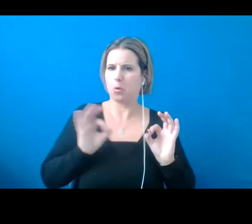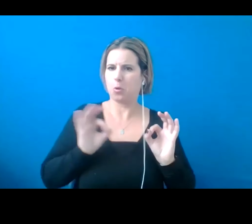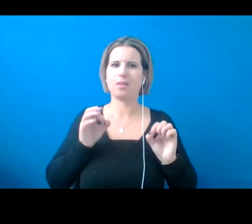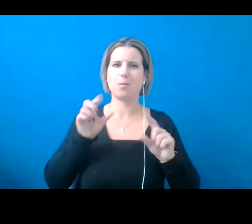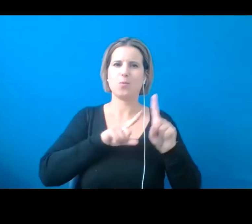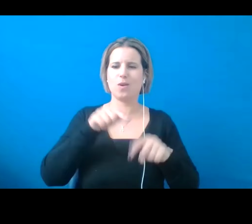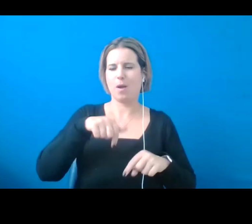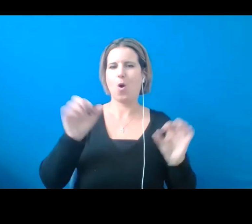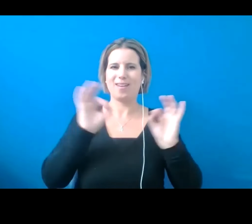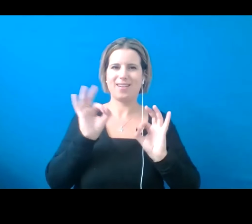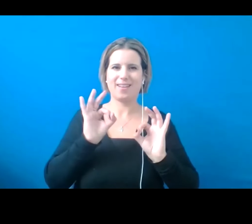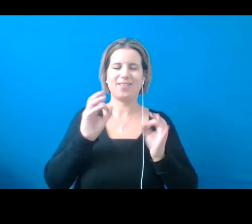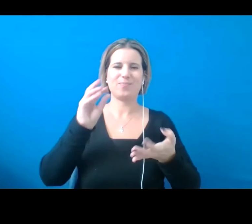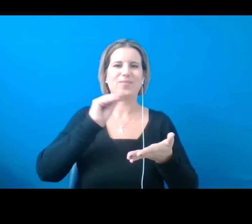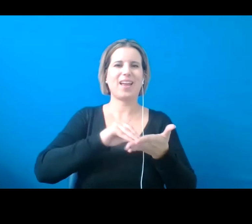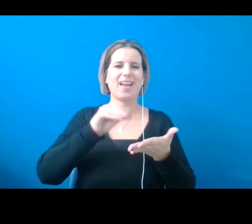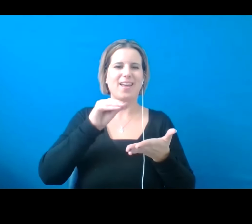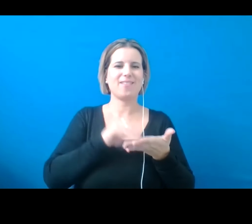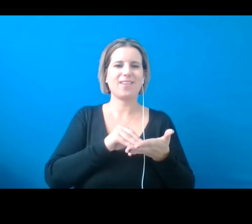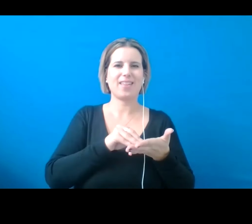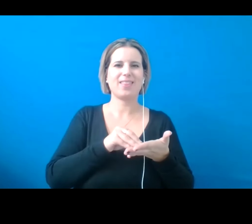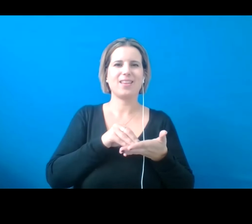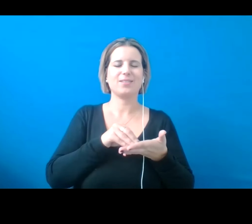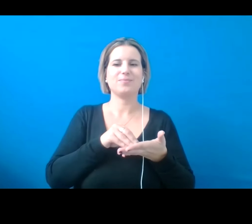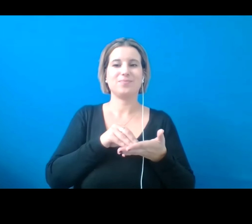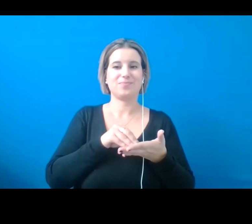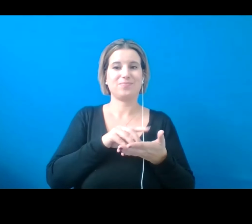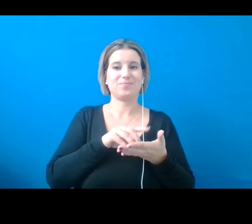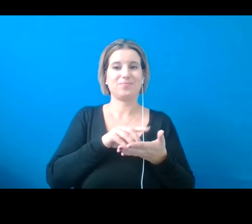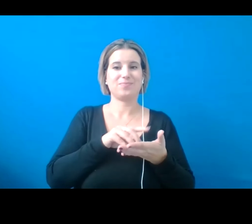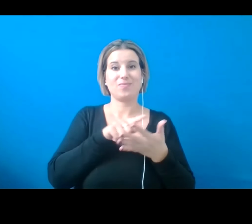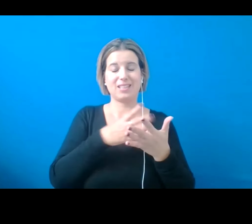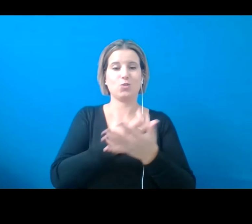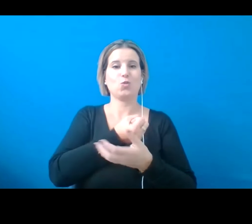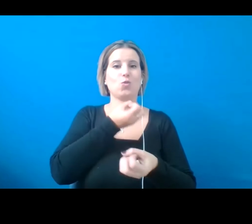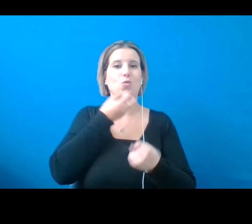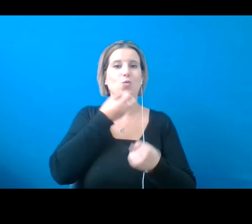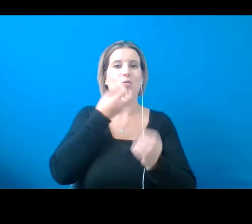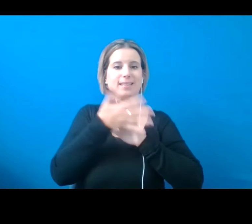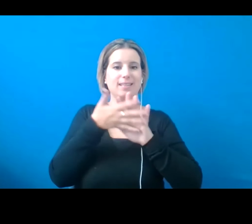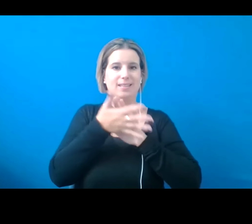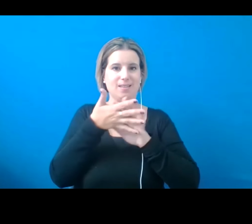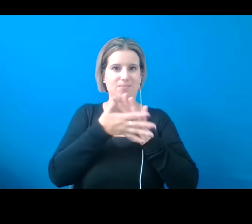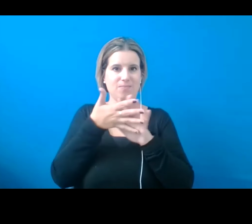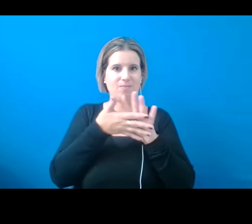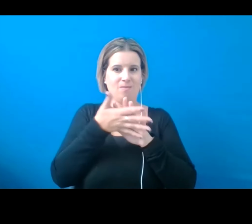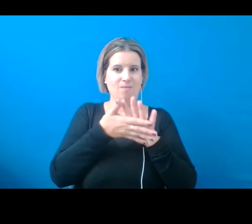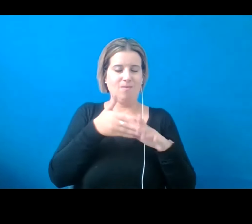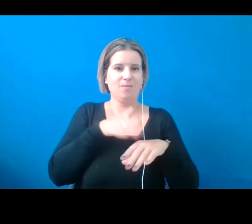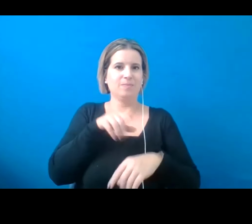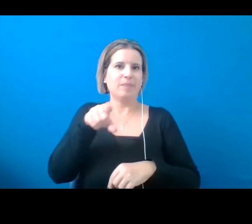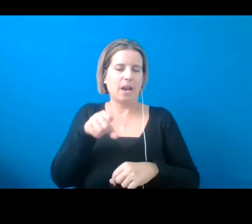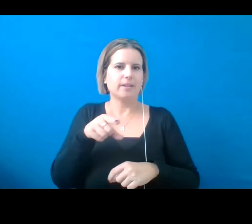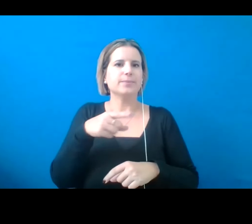porque a veces uno puede estar pensando pues todo esto que estamos hablando tiene para él una